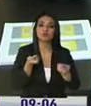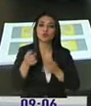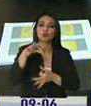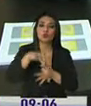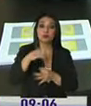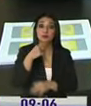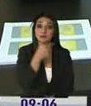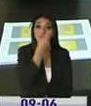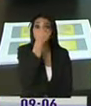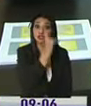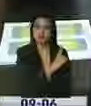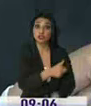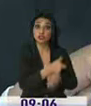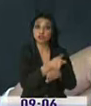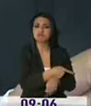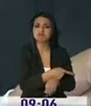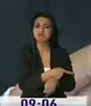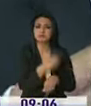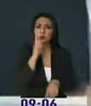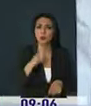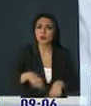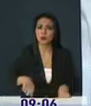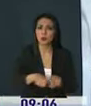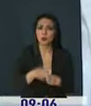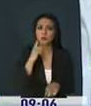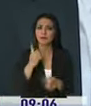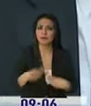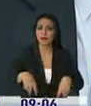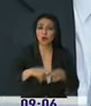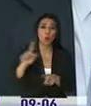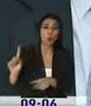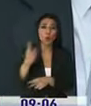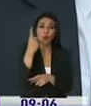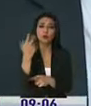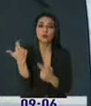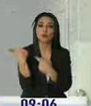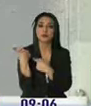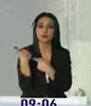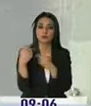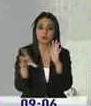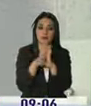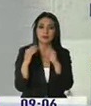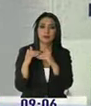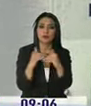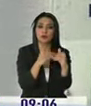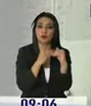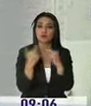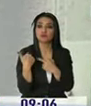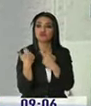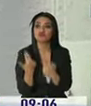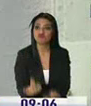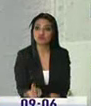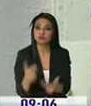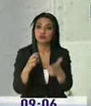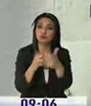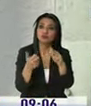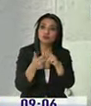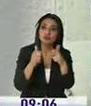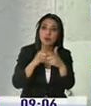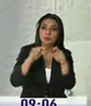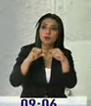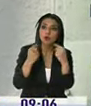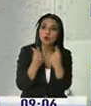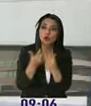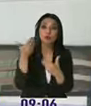esta resolución no tiene validez, pues el único organismo facultado por el Código de la Democracia para conocer y resolver los asuntos de